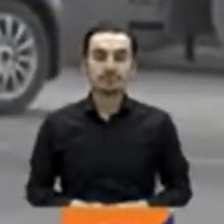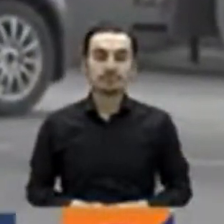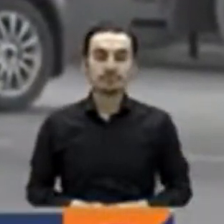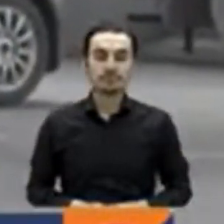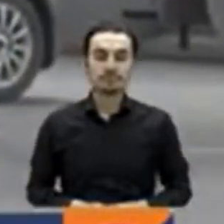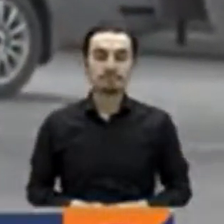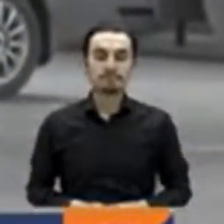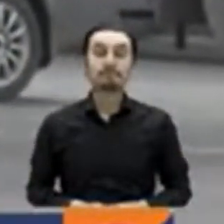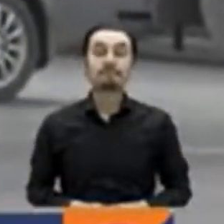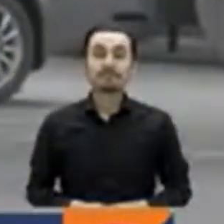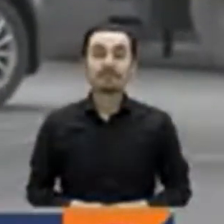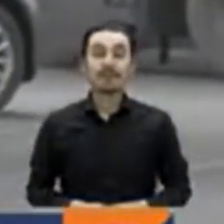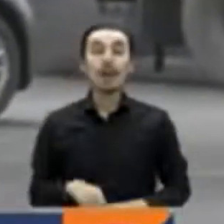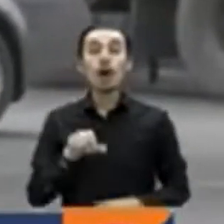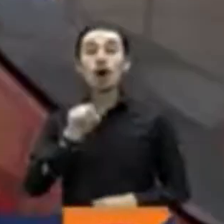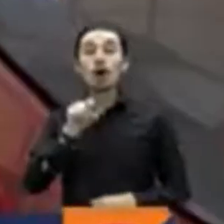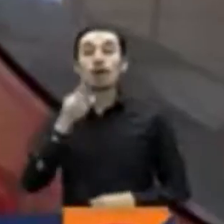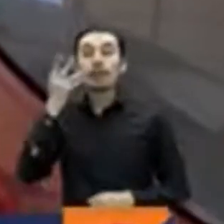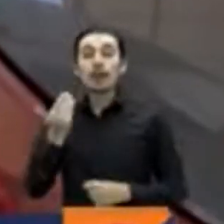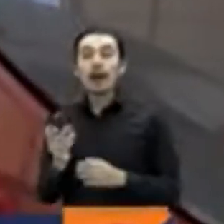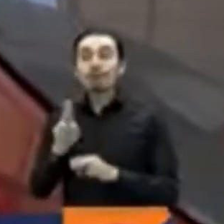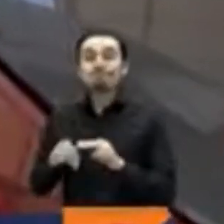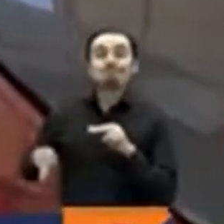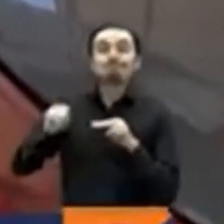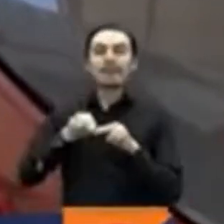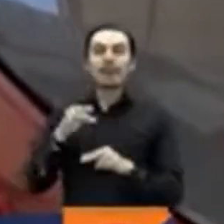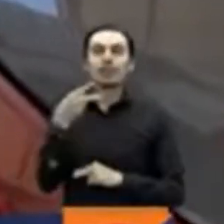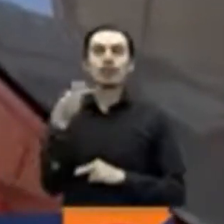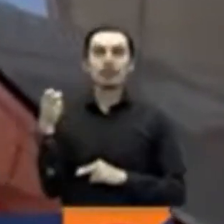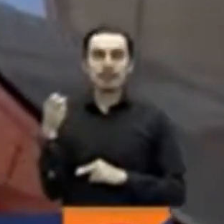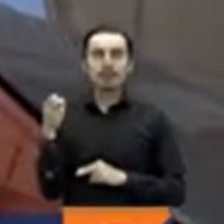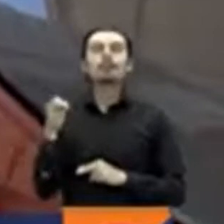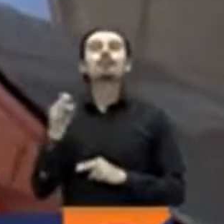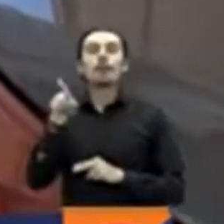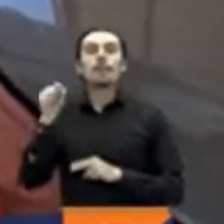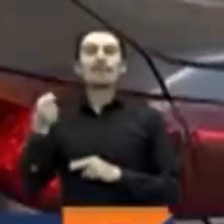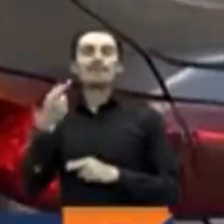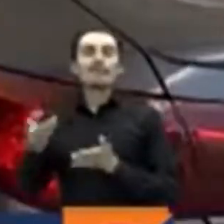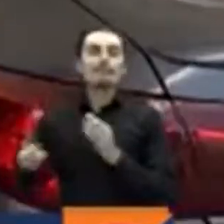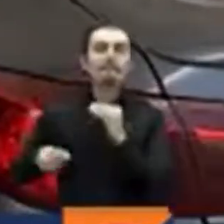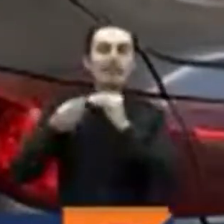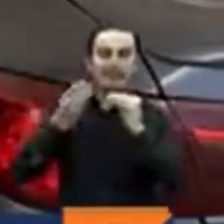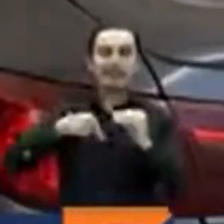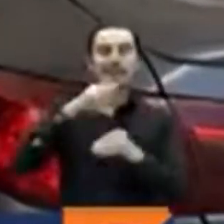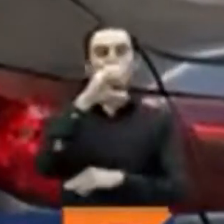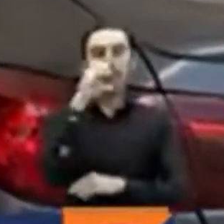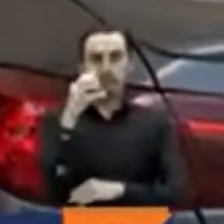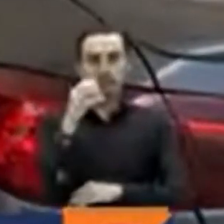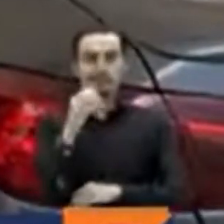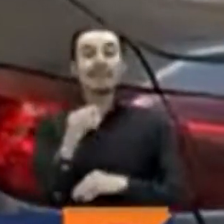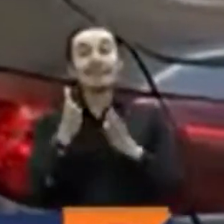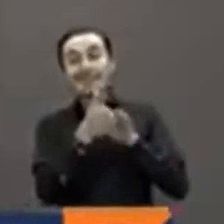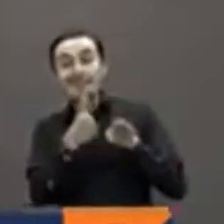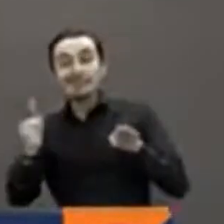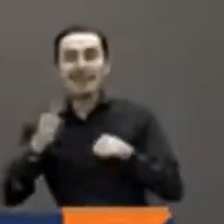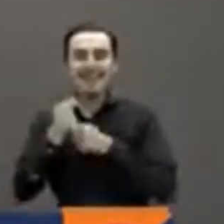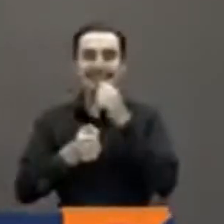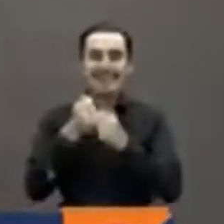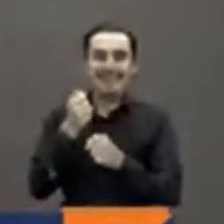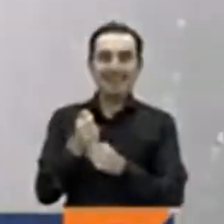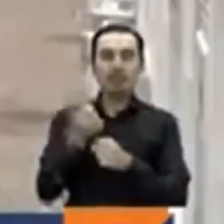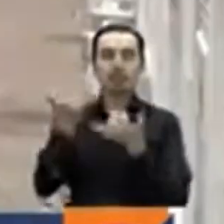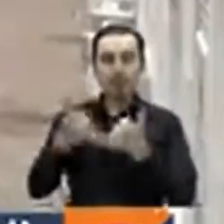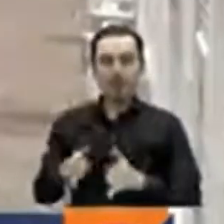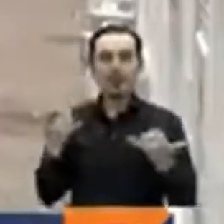En 11 días se incrementa en 200 pesos el precio de la gasolina en Colombia. En lo que queda del año subirá en 600